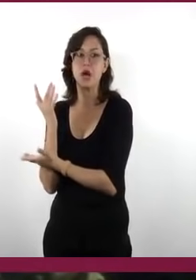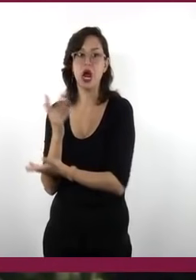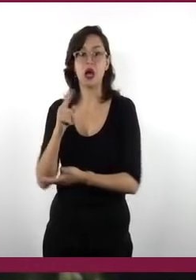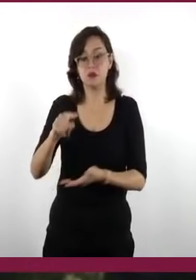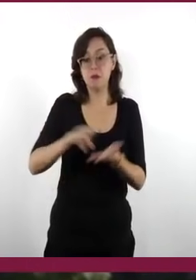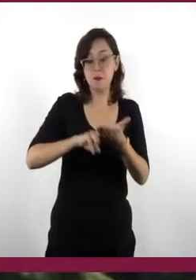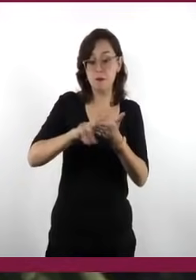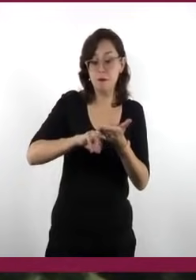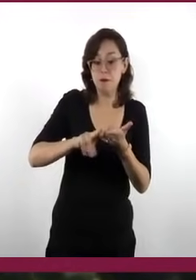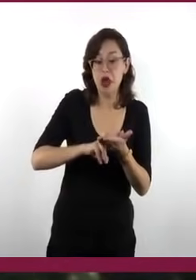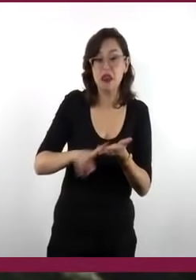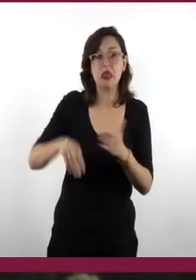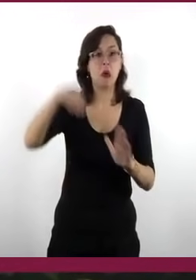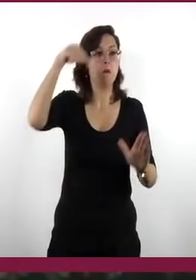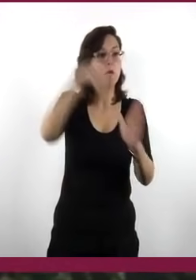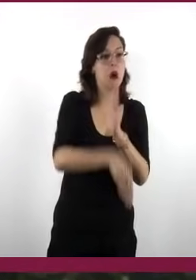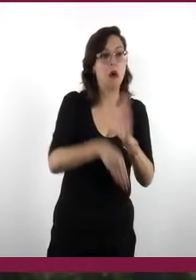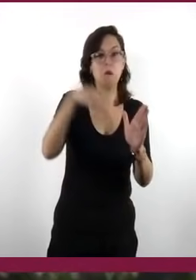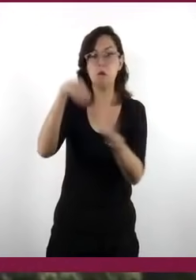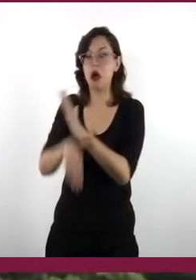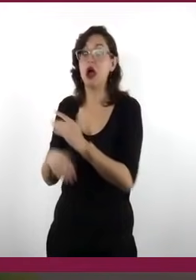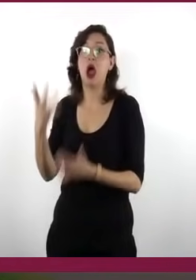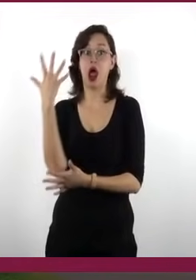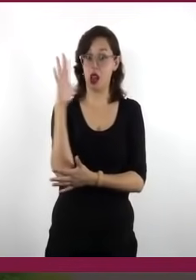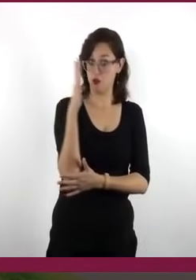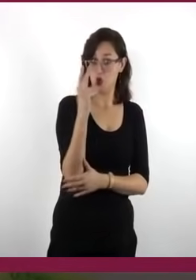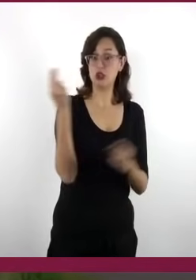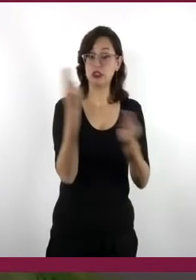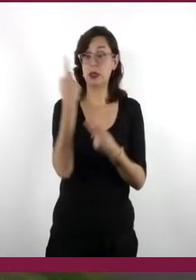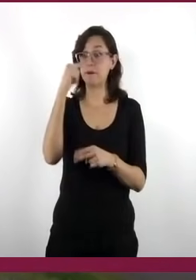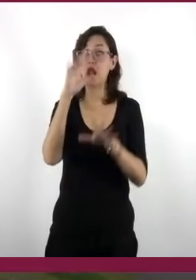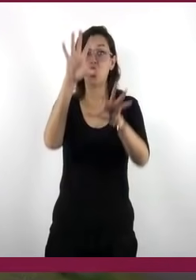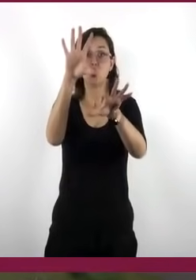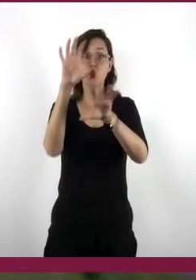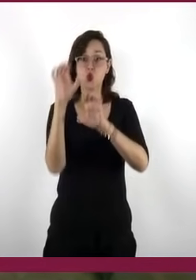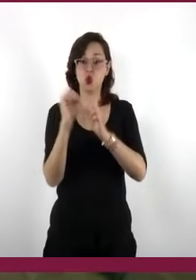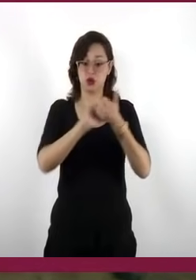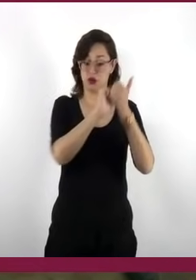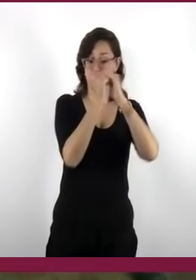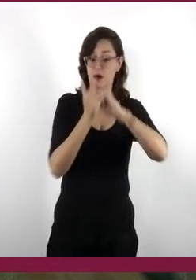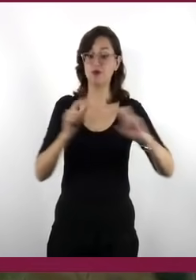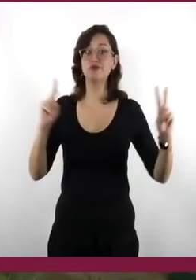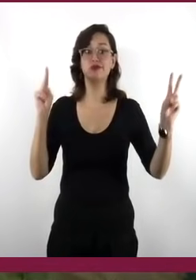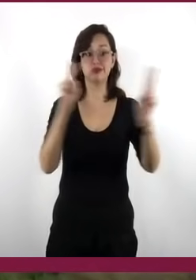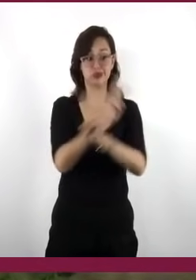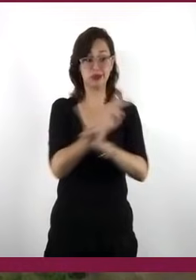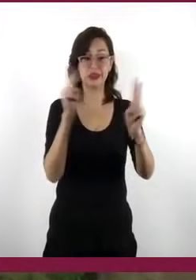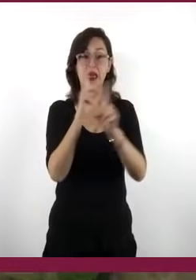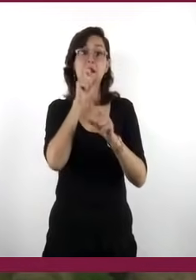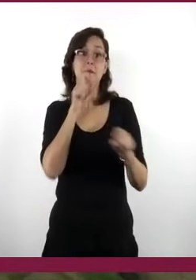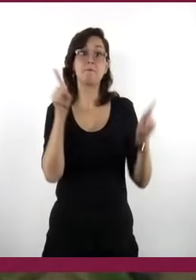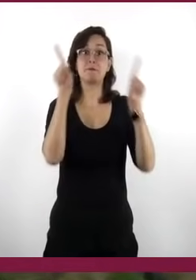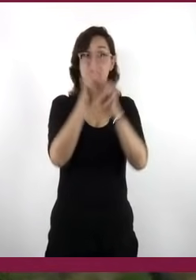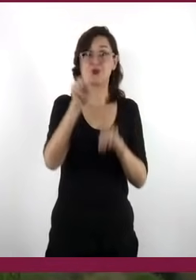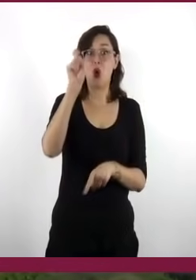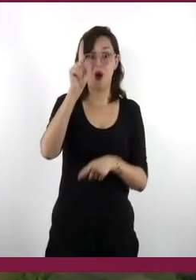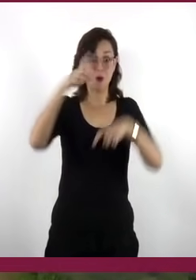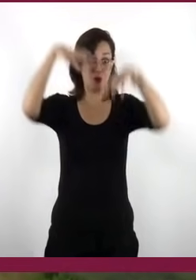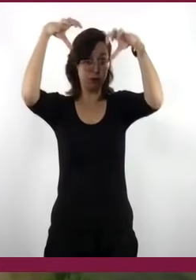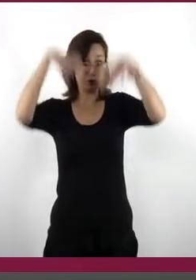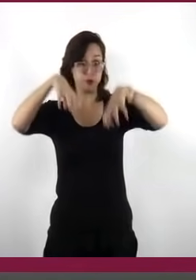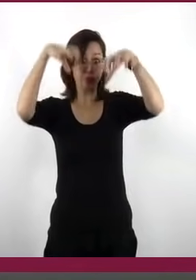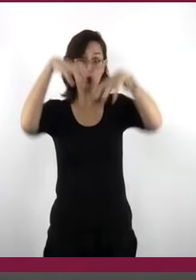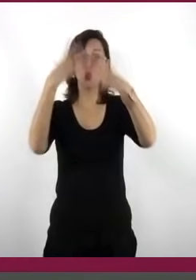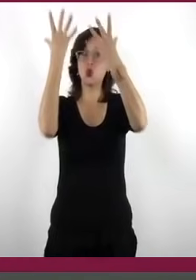captan dióxido de carbono y liberan oxígeno, y que son determinantes en la captación e infiltración del agua en el